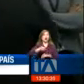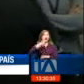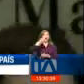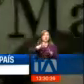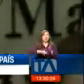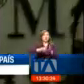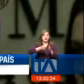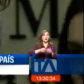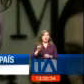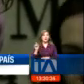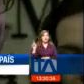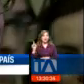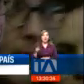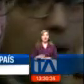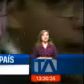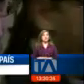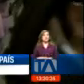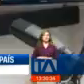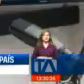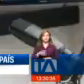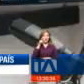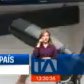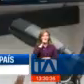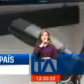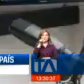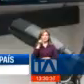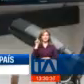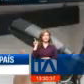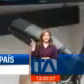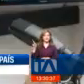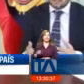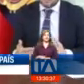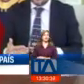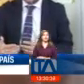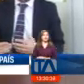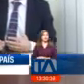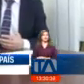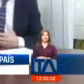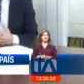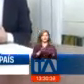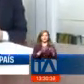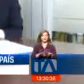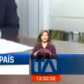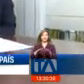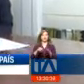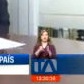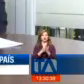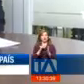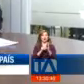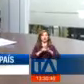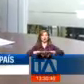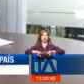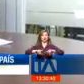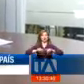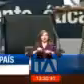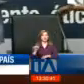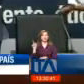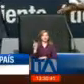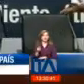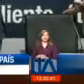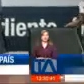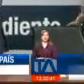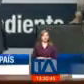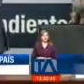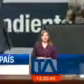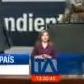procurador Íñigo Salvador, la fiscal general Diana Salazar, el secretario anticorrupción Iván Granda y